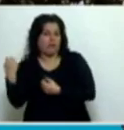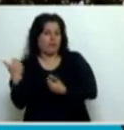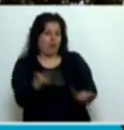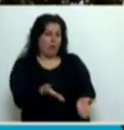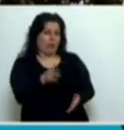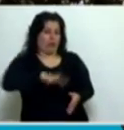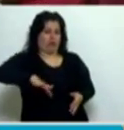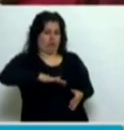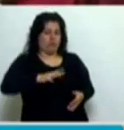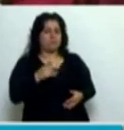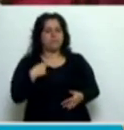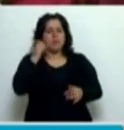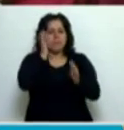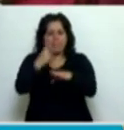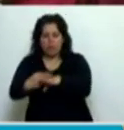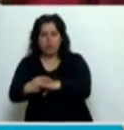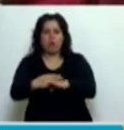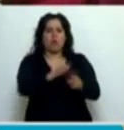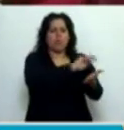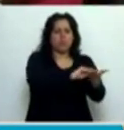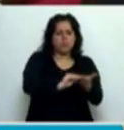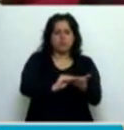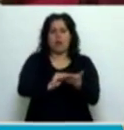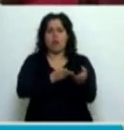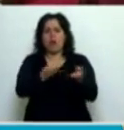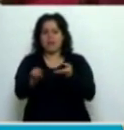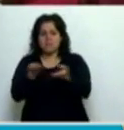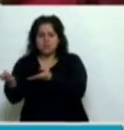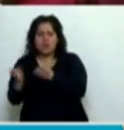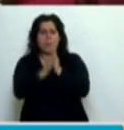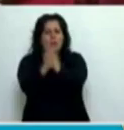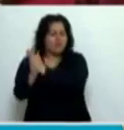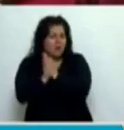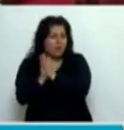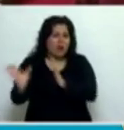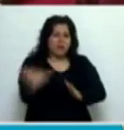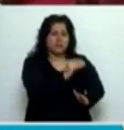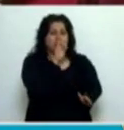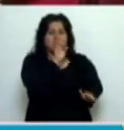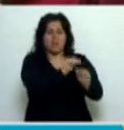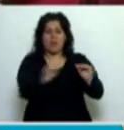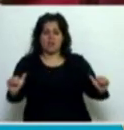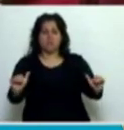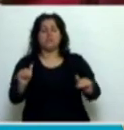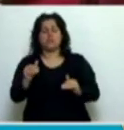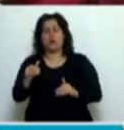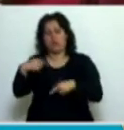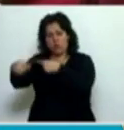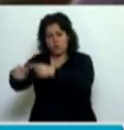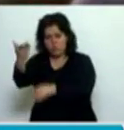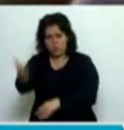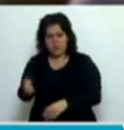disculpe. Señores diputados y las personas, los asesores que nos están acompañando, por favor hagan silencio. Continúe,